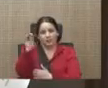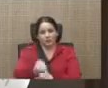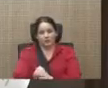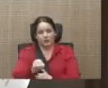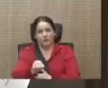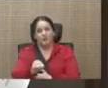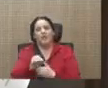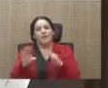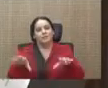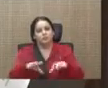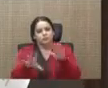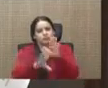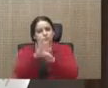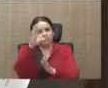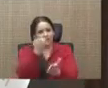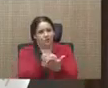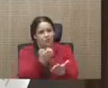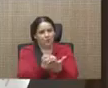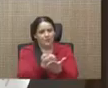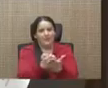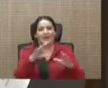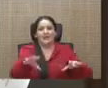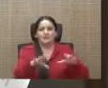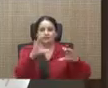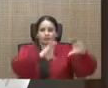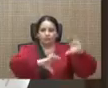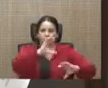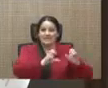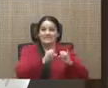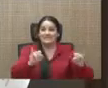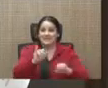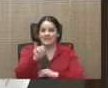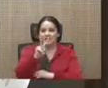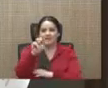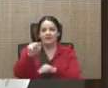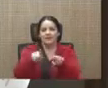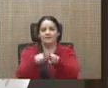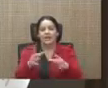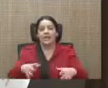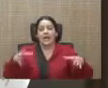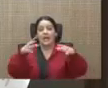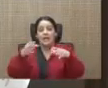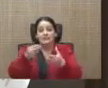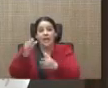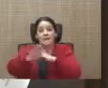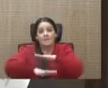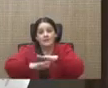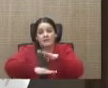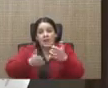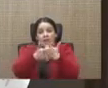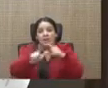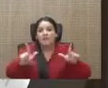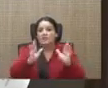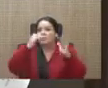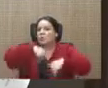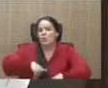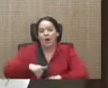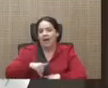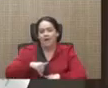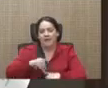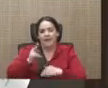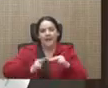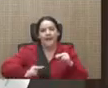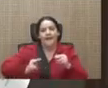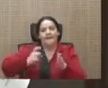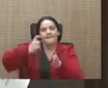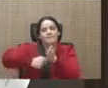días sin IVA para reactivar la actividad comercial. Hemos impulsado una canasta básica libre de impuestos, un proyecto para quitar los impuestos a los